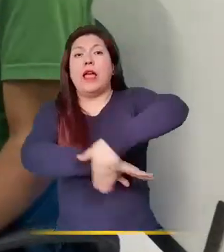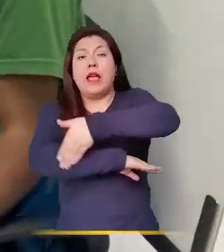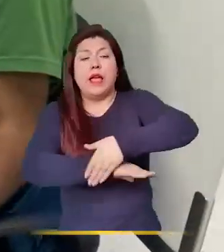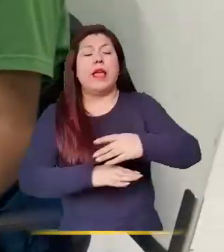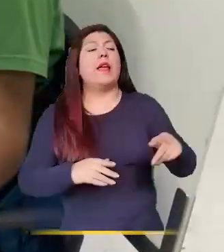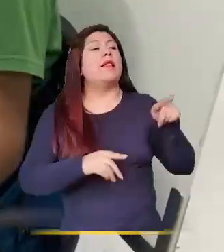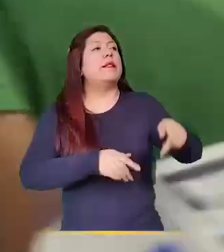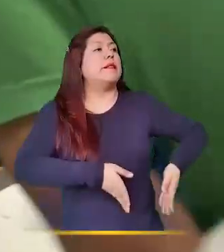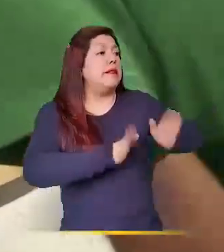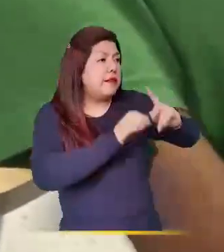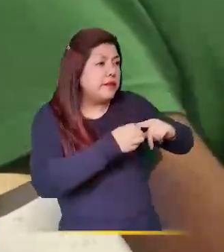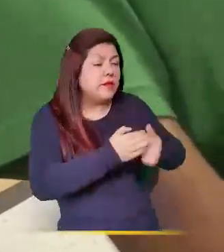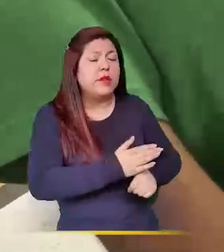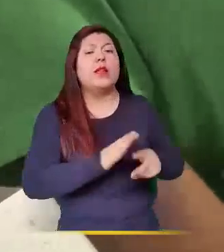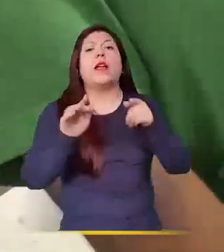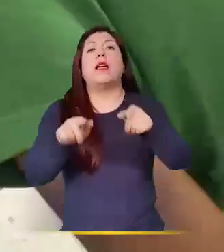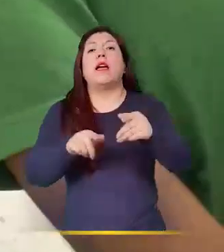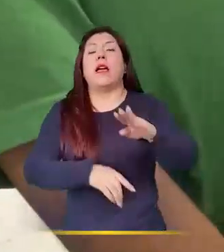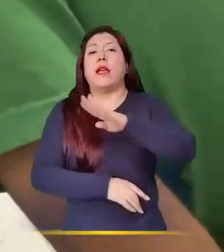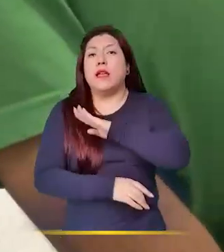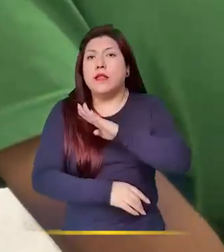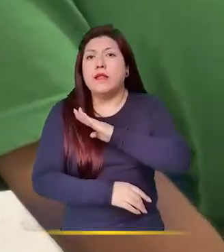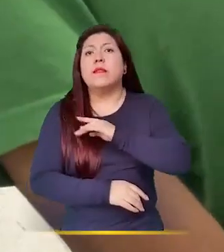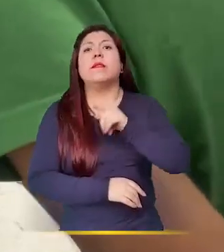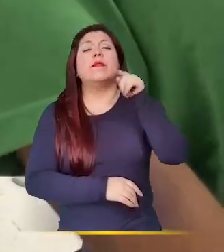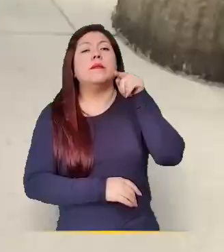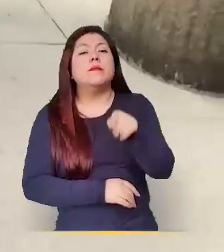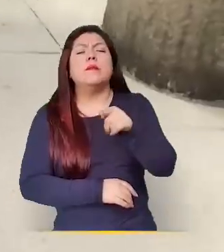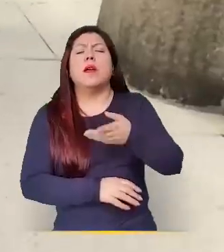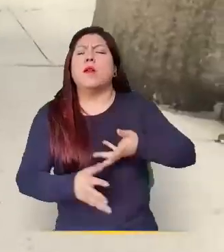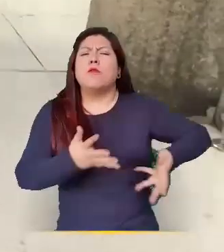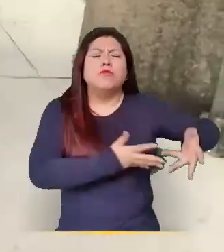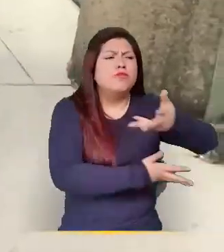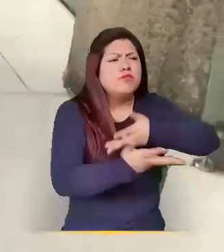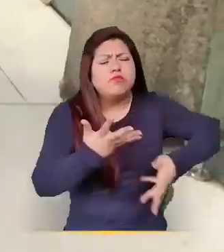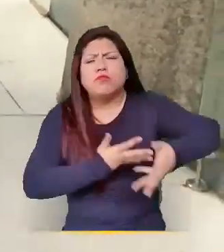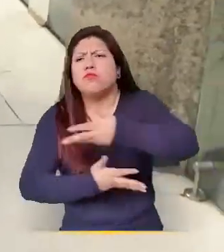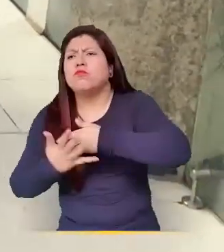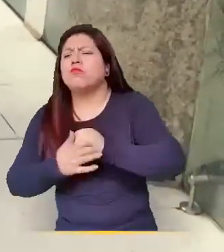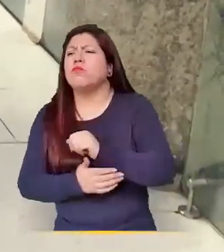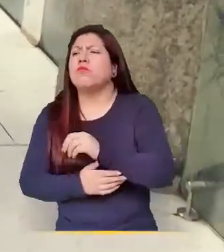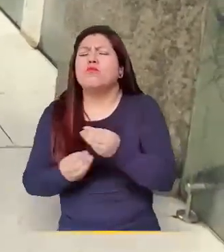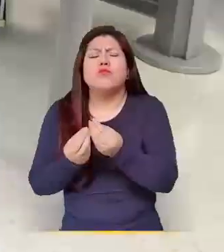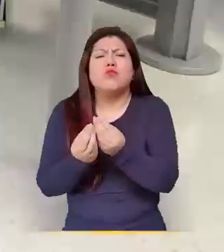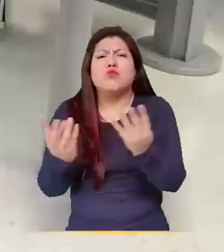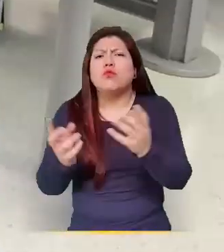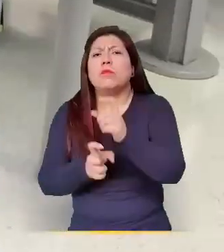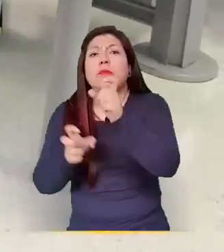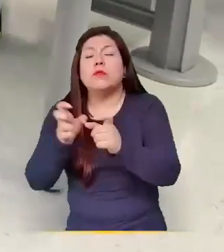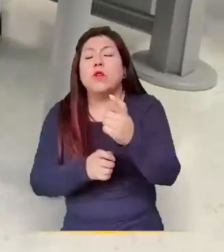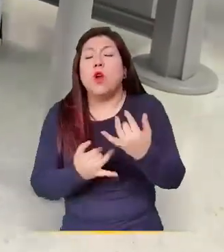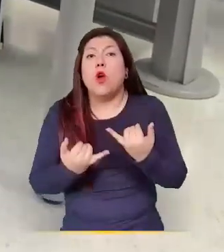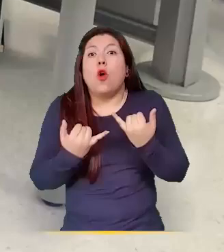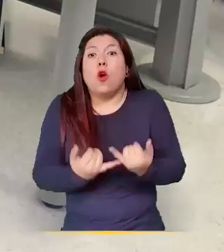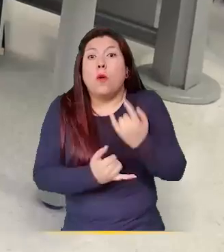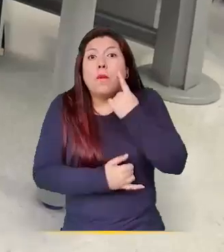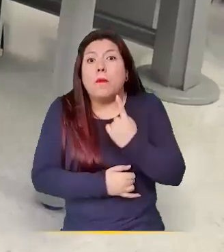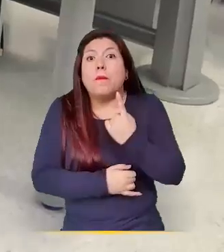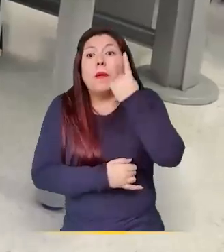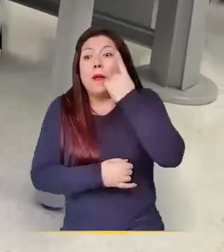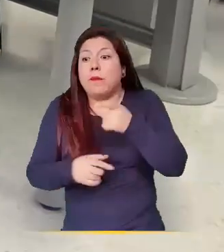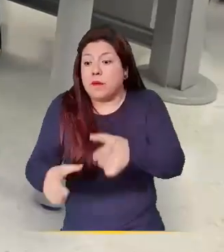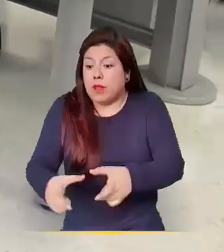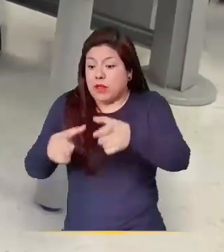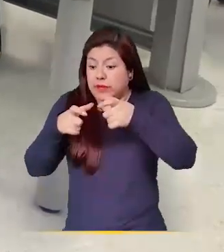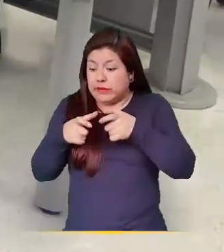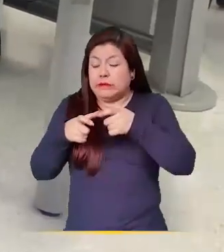la Registraduría, de la mano de la Alcaldía, en particular de la Secretaría de Integración Social. Hemos logrado trabajar con varias personas que hoy, por